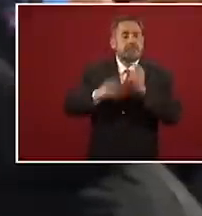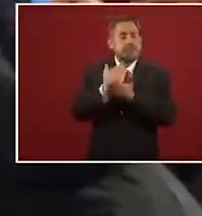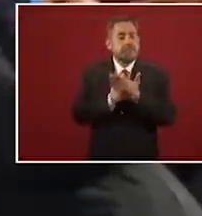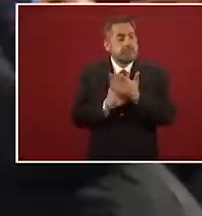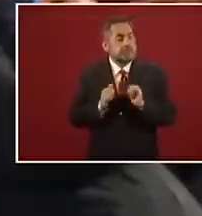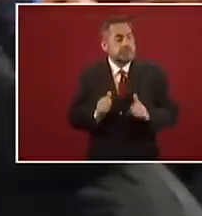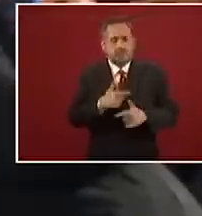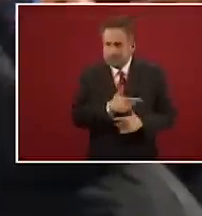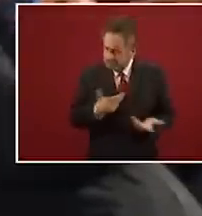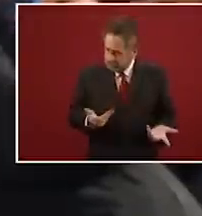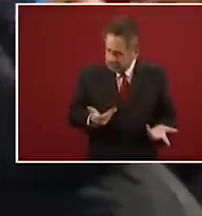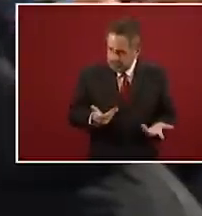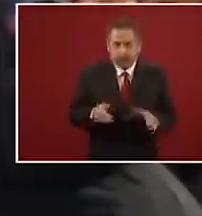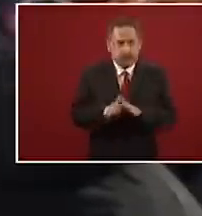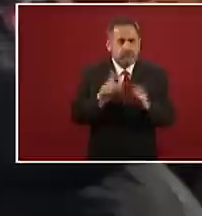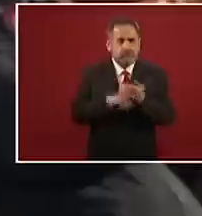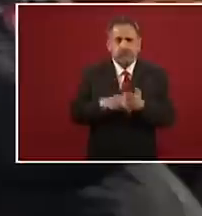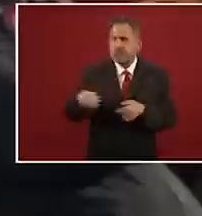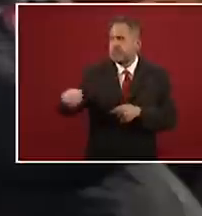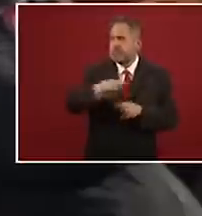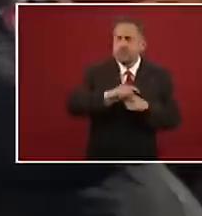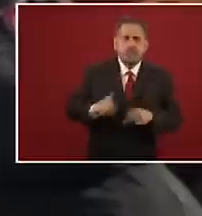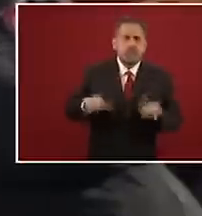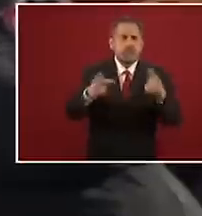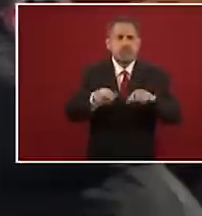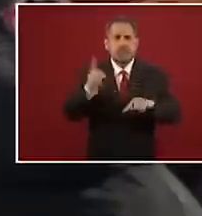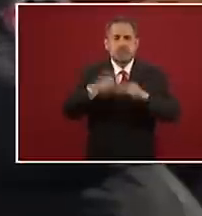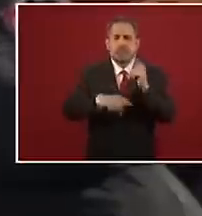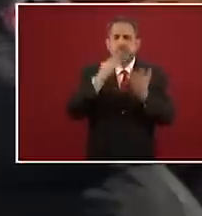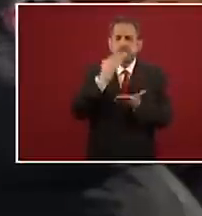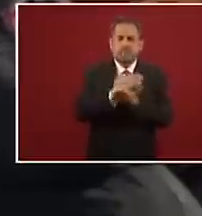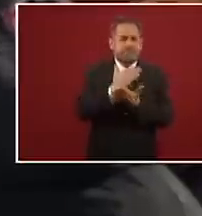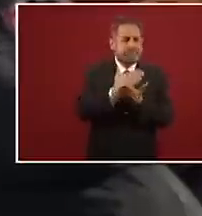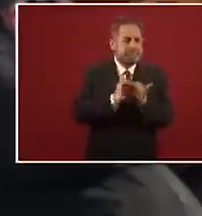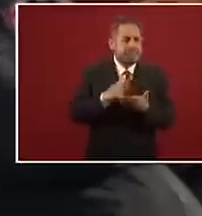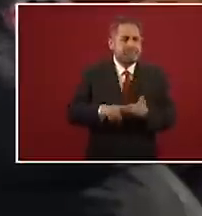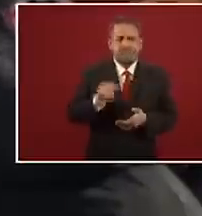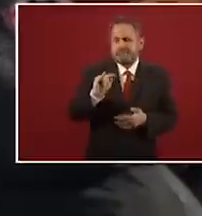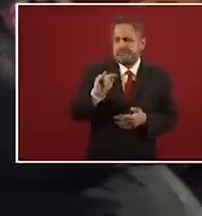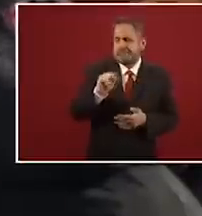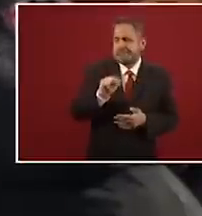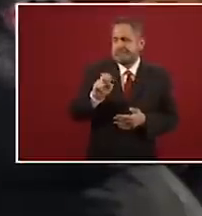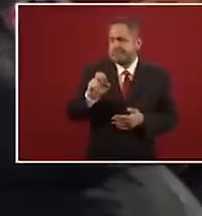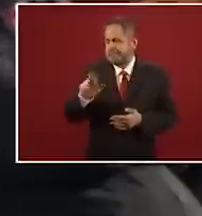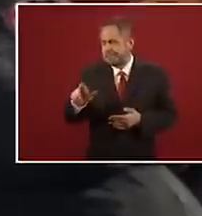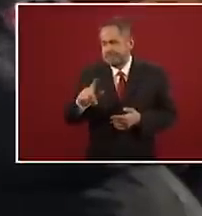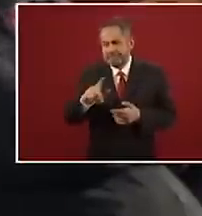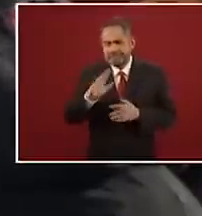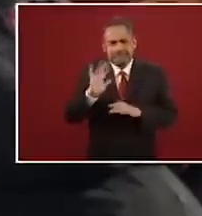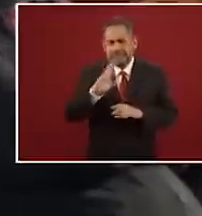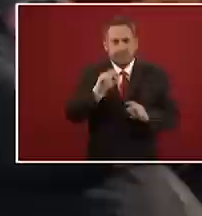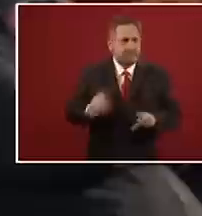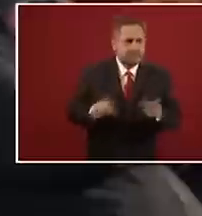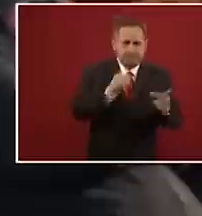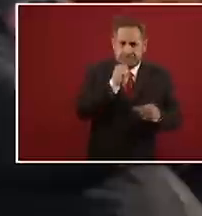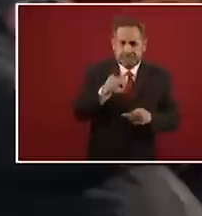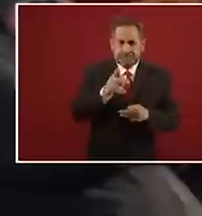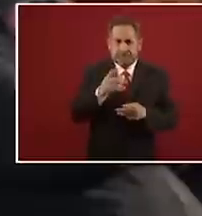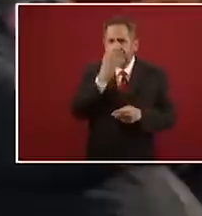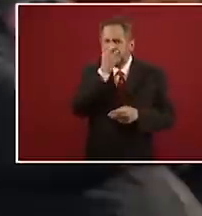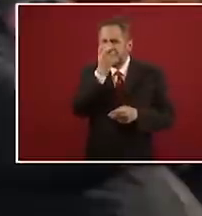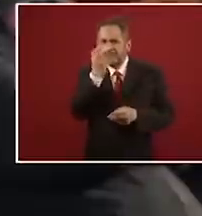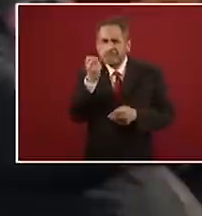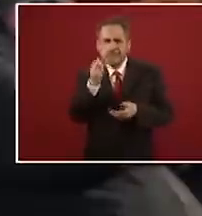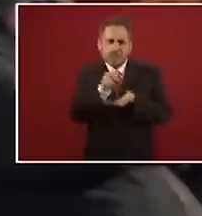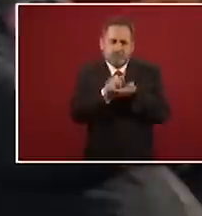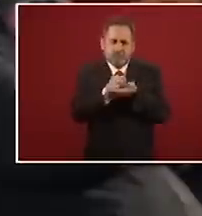el control de la venta de estos inhalables volátiles como el tiner para evitar que siga pasando esto? Además